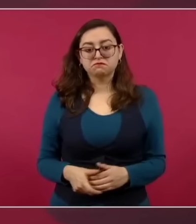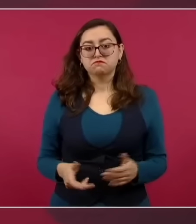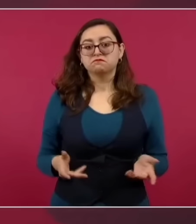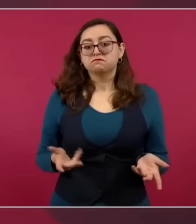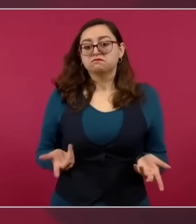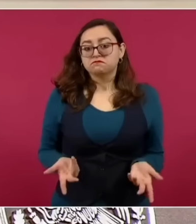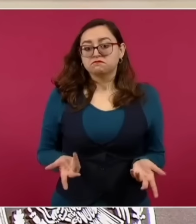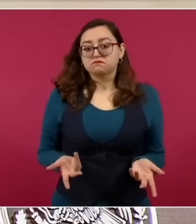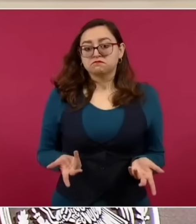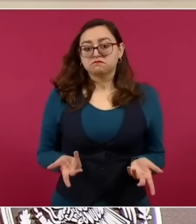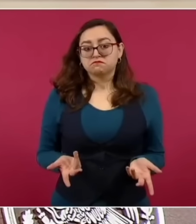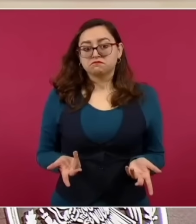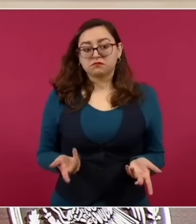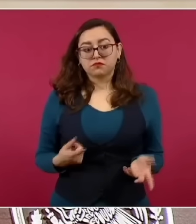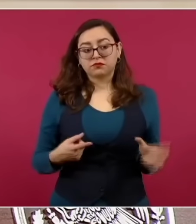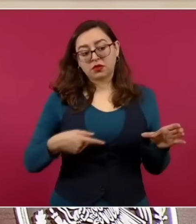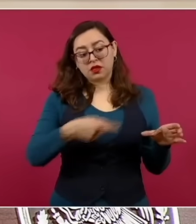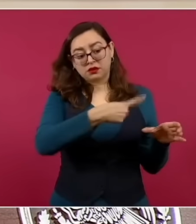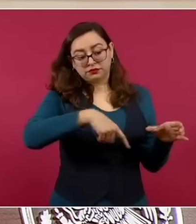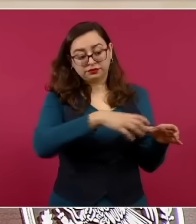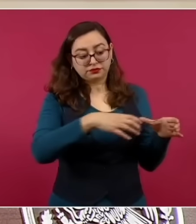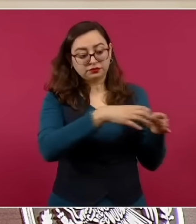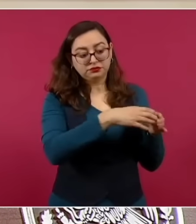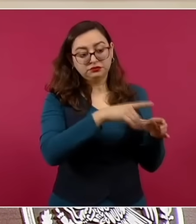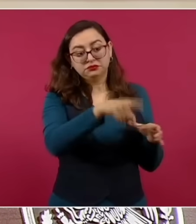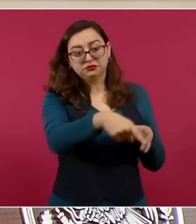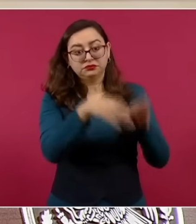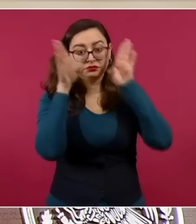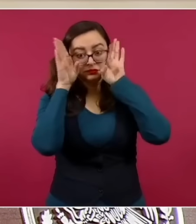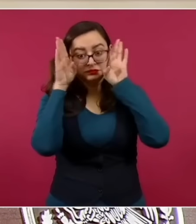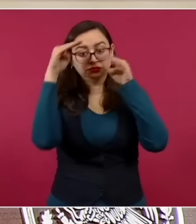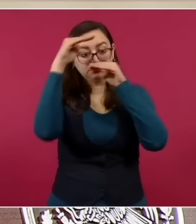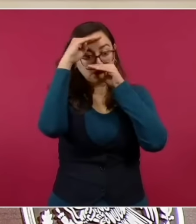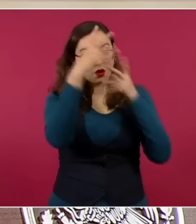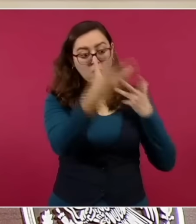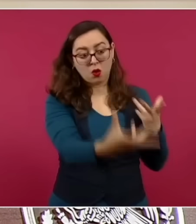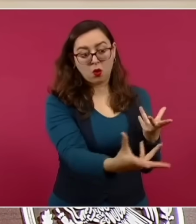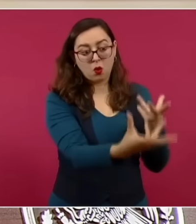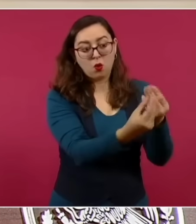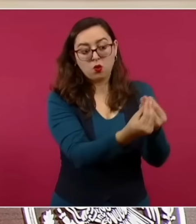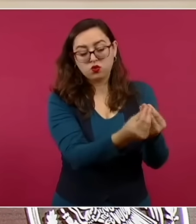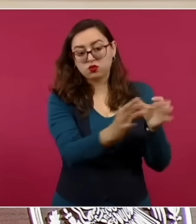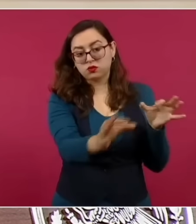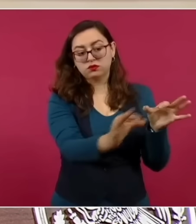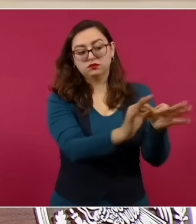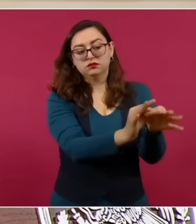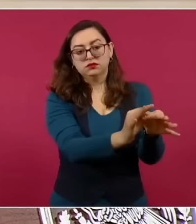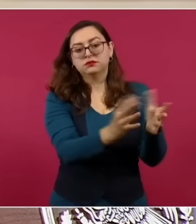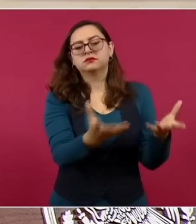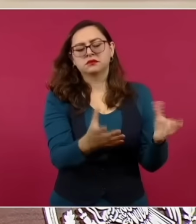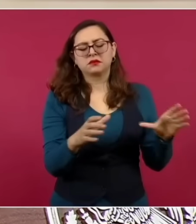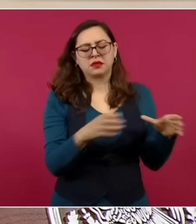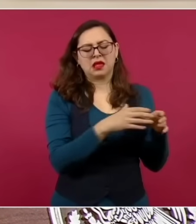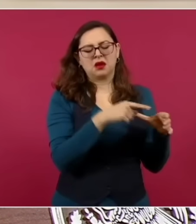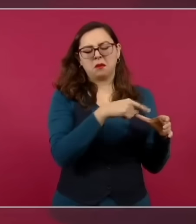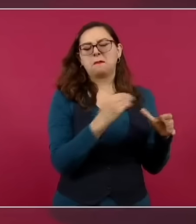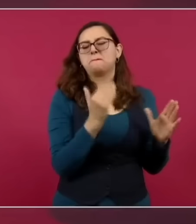están más cerca del bloque conservador es una especie de ala moderada